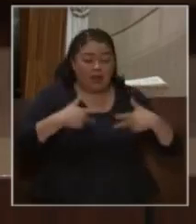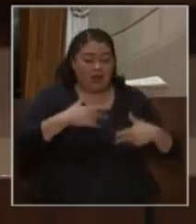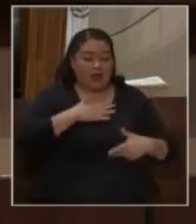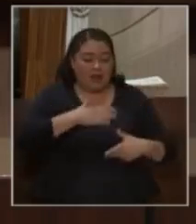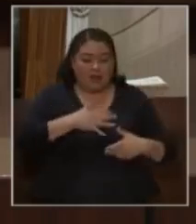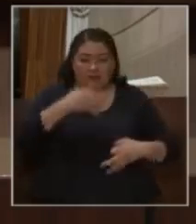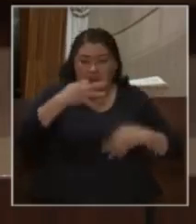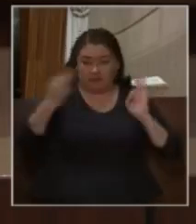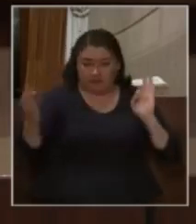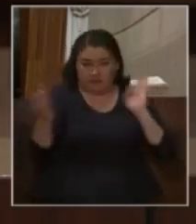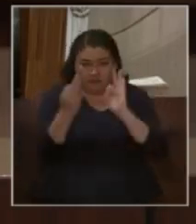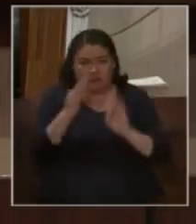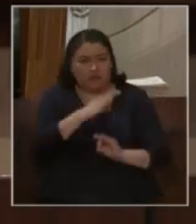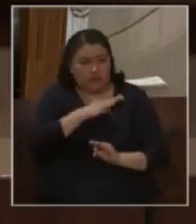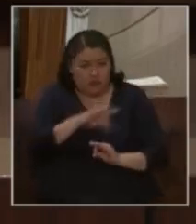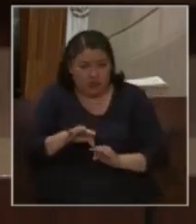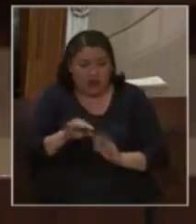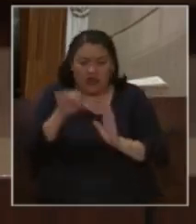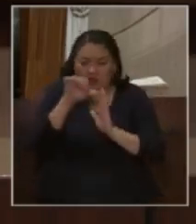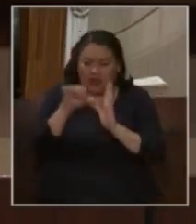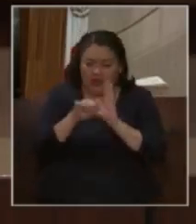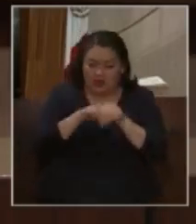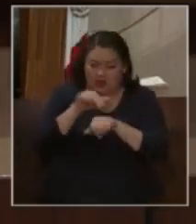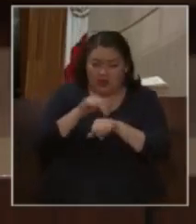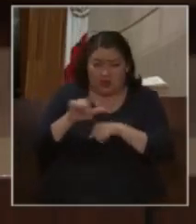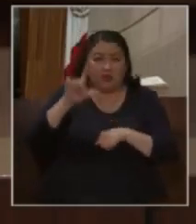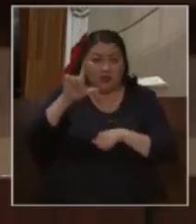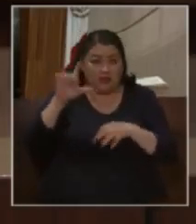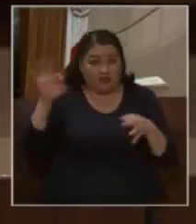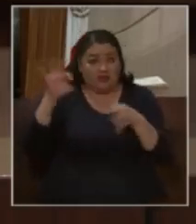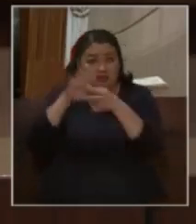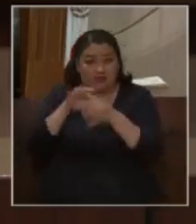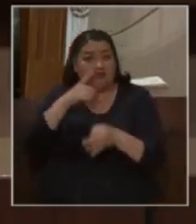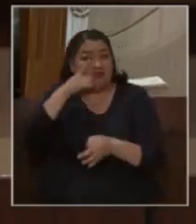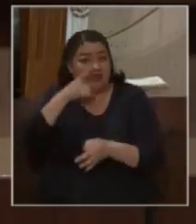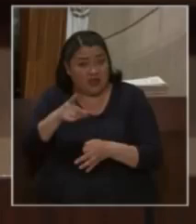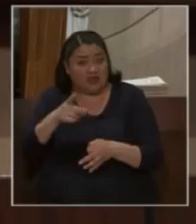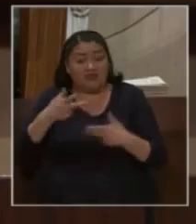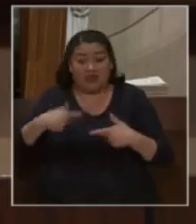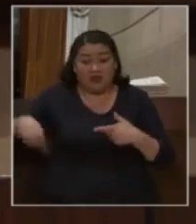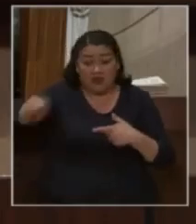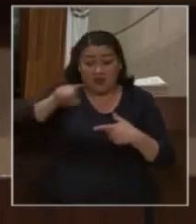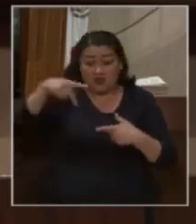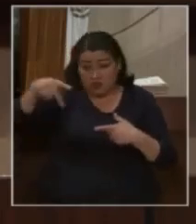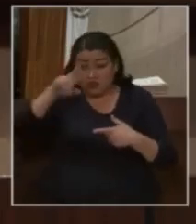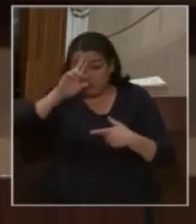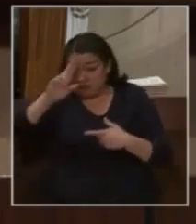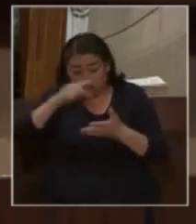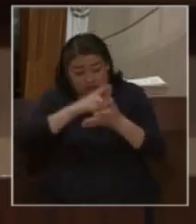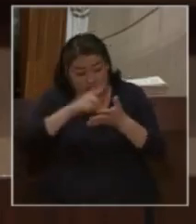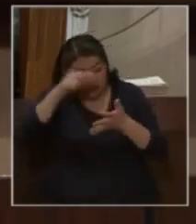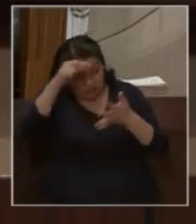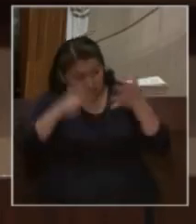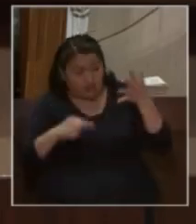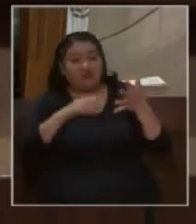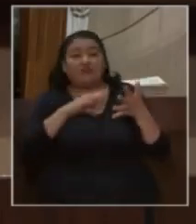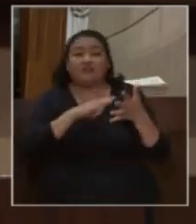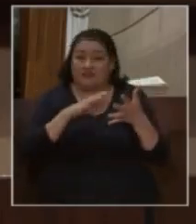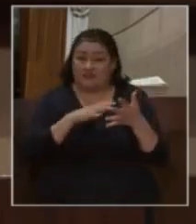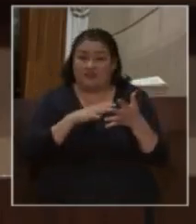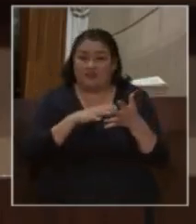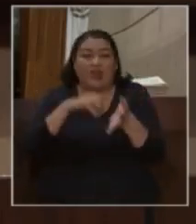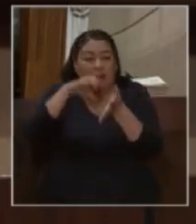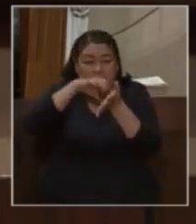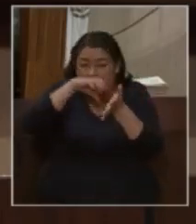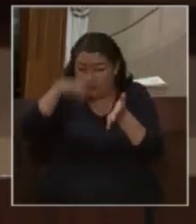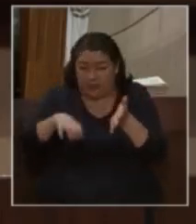que postula el artículo 17 de la Constitución Política de los Estados Unidos Mexicanos, pues implicaría una